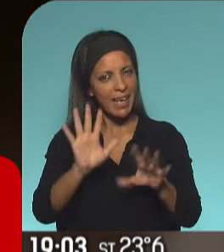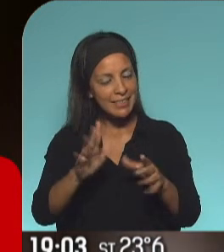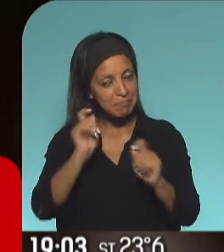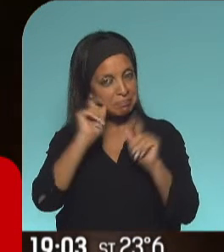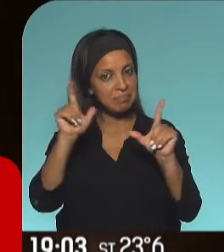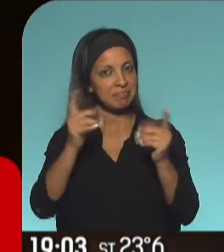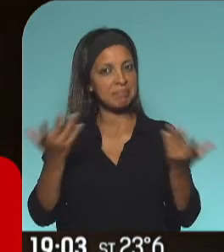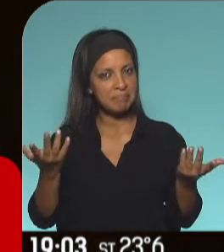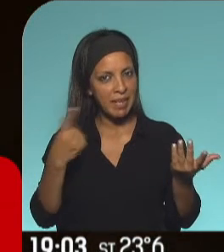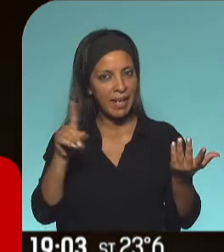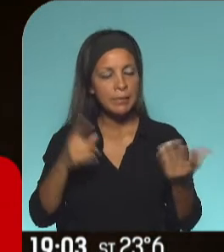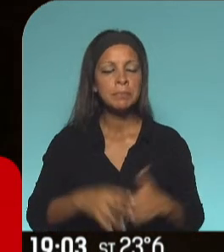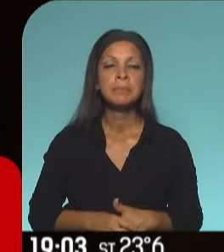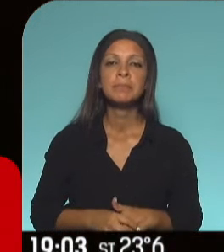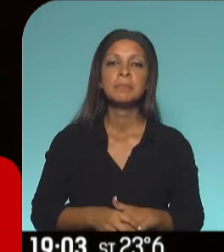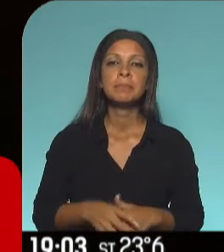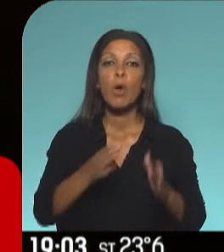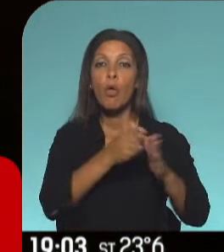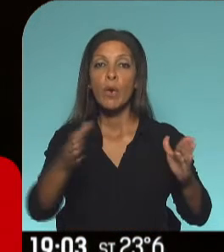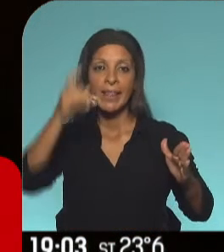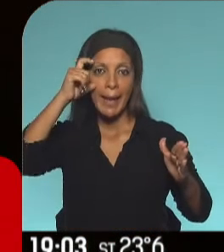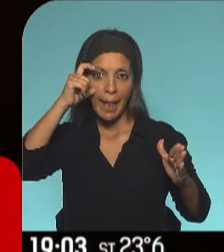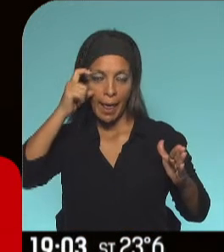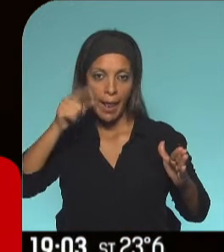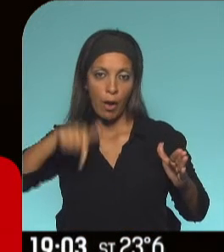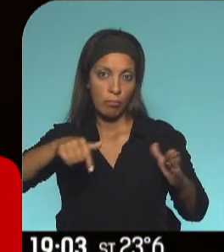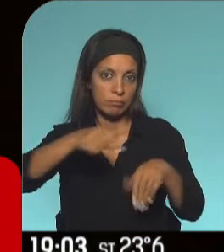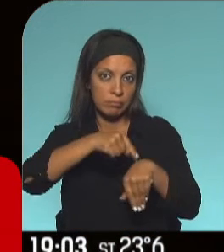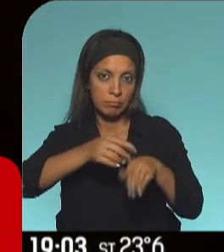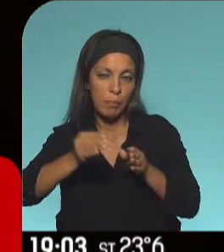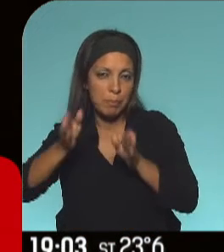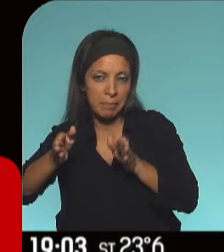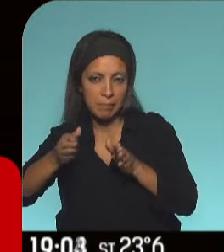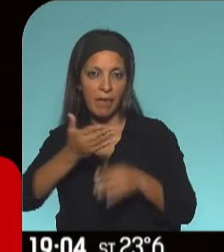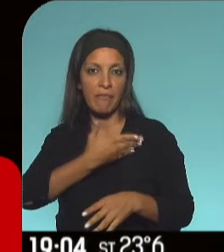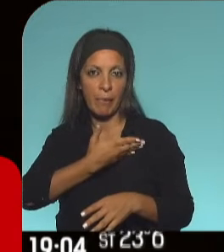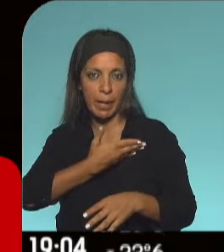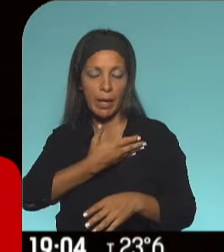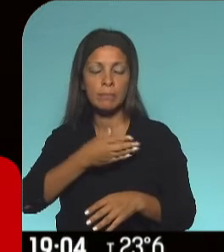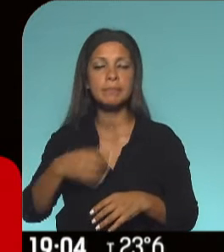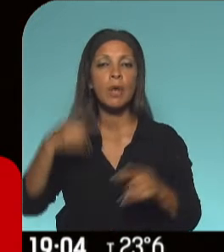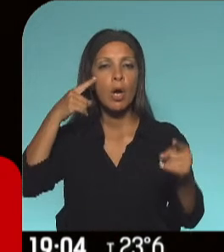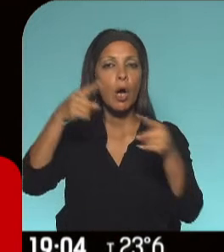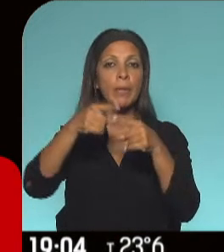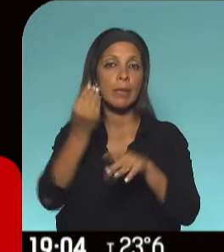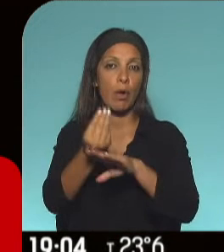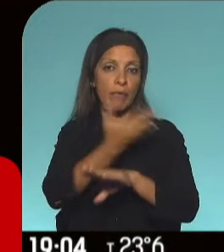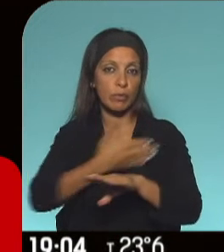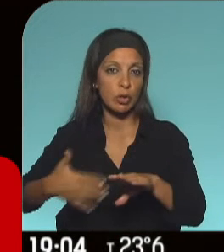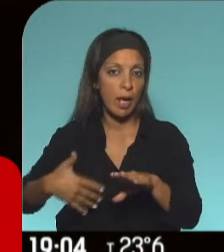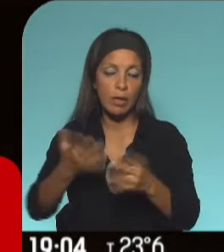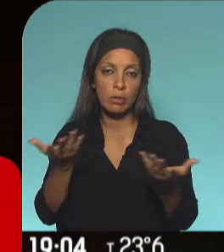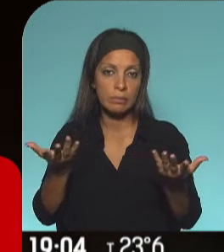y esta noticia. A lo largo de enero y de estas horas de febrero, la intención de los funcionarios de